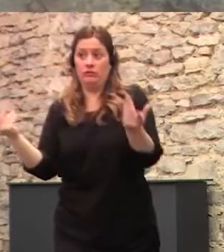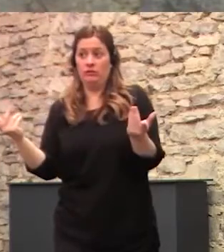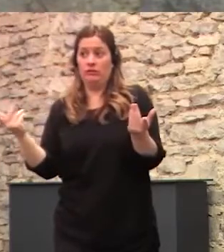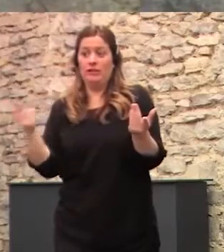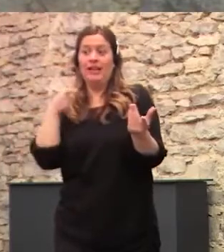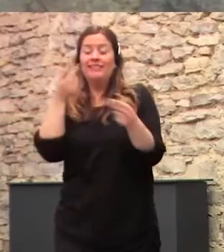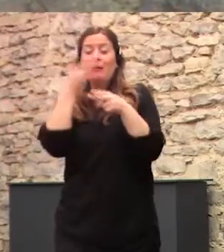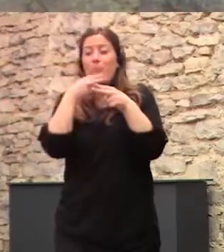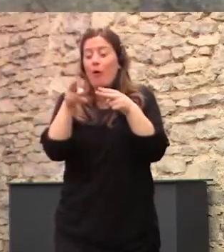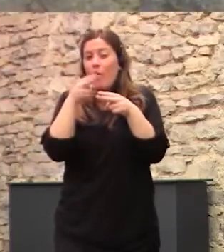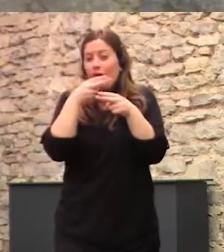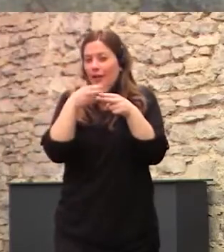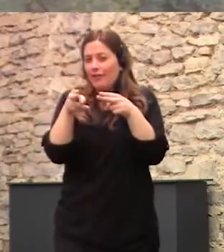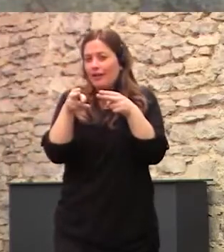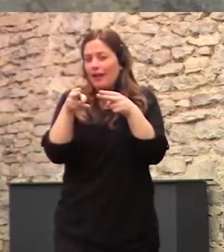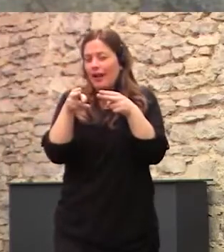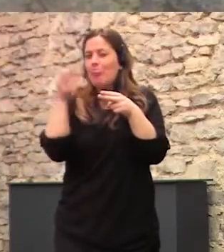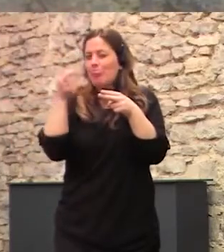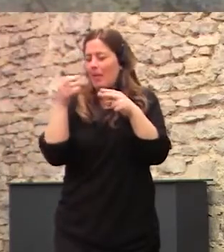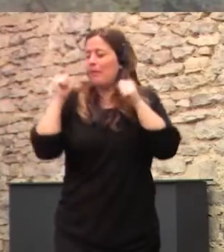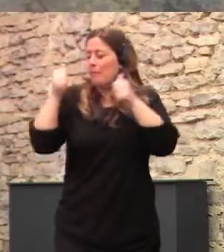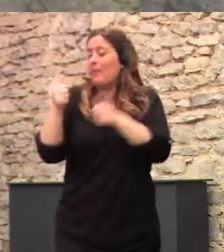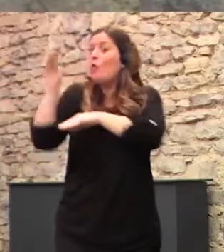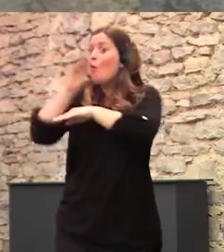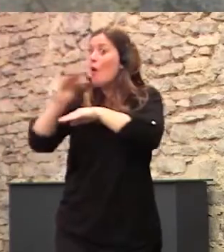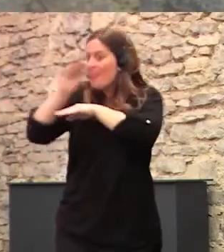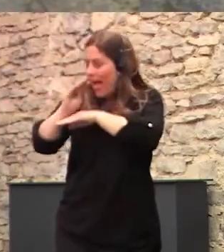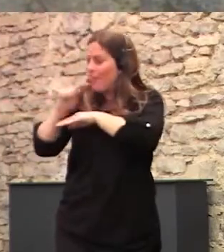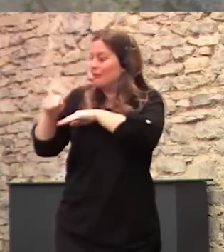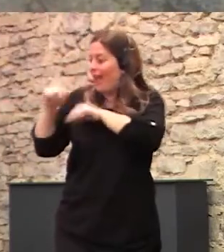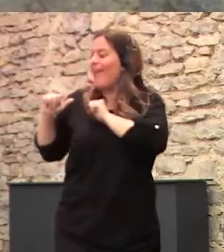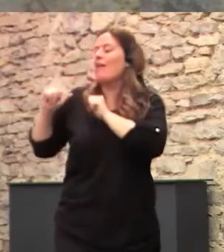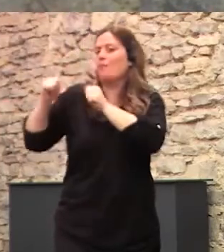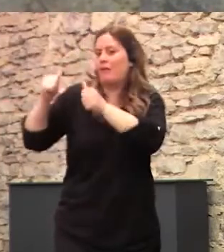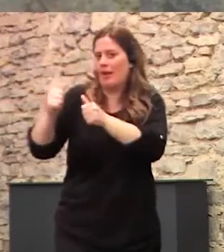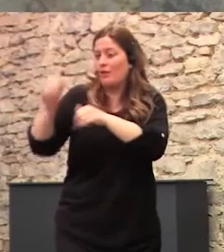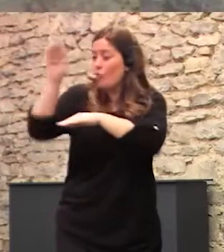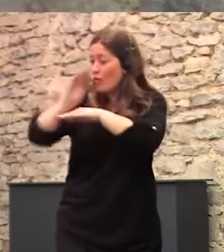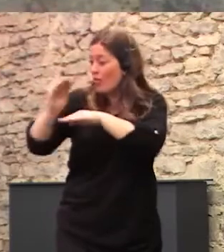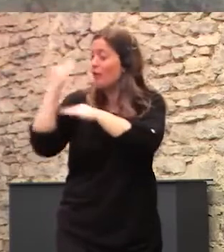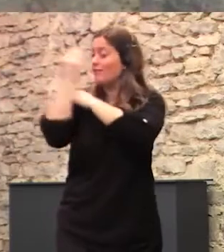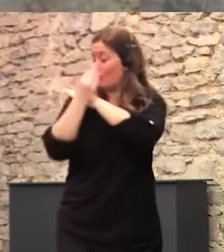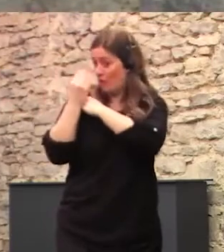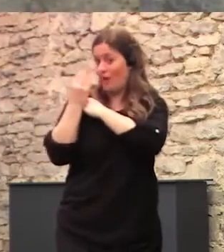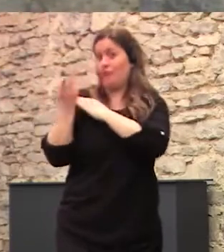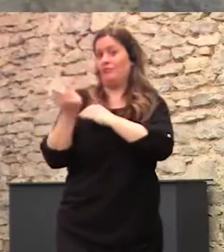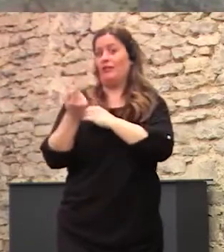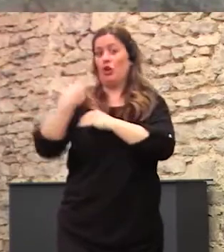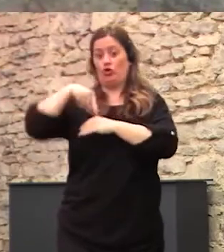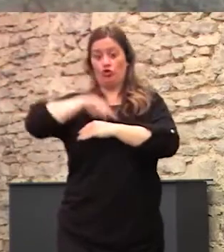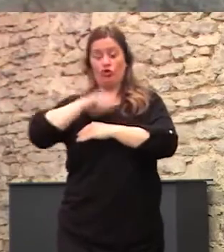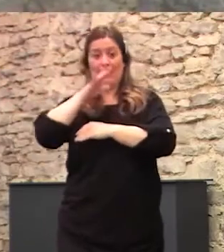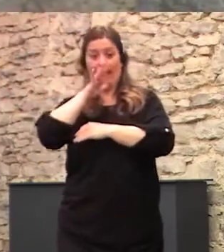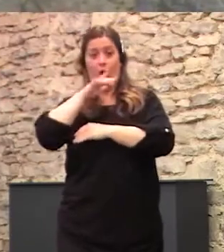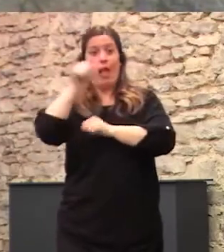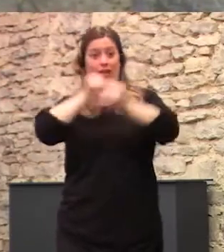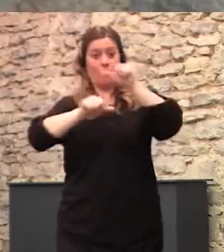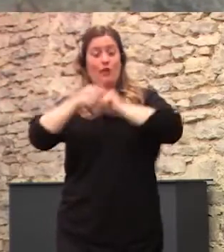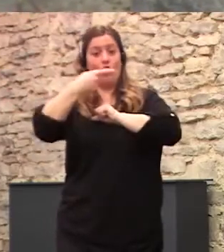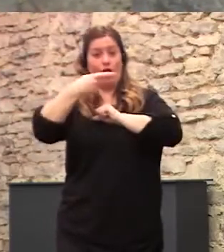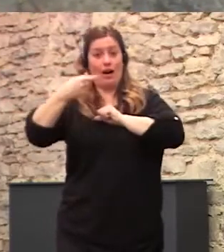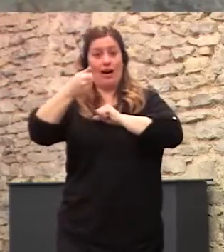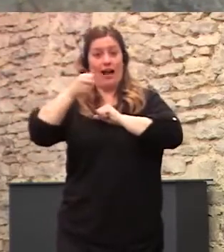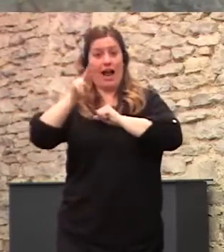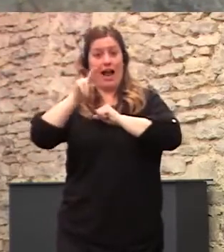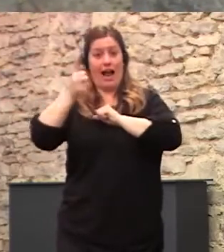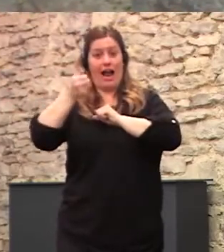esa política tiene que partir de los cuidados. Y los cuidados, nosotras ahora mismo en Garaipen, digamos,